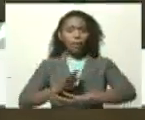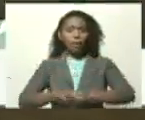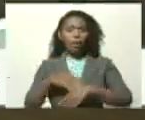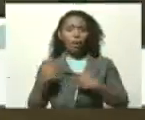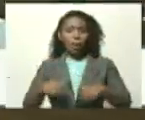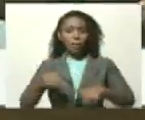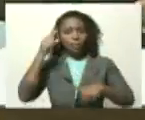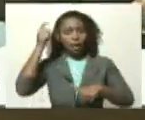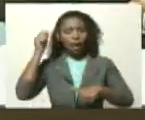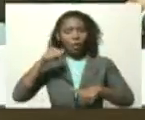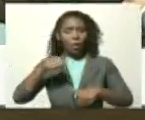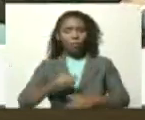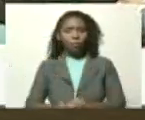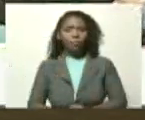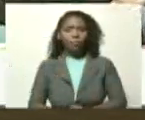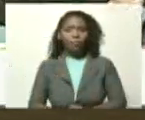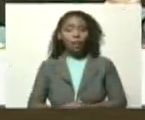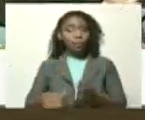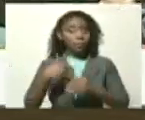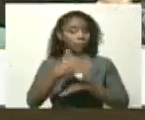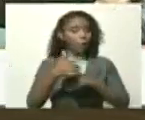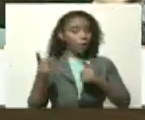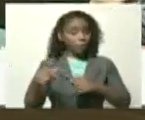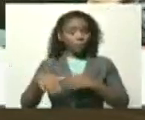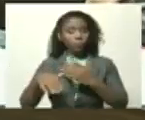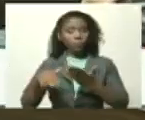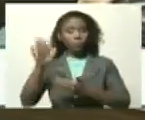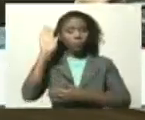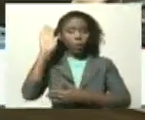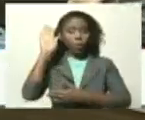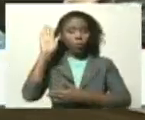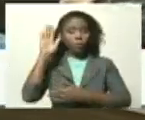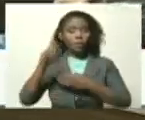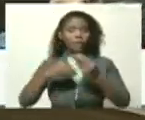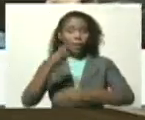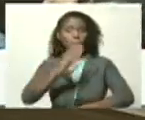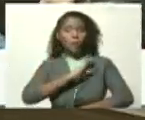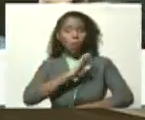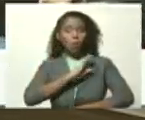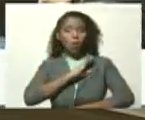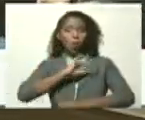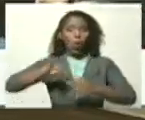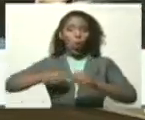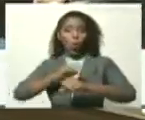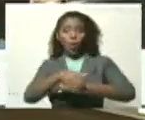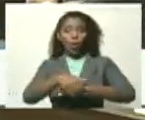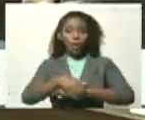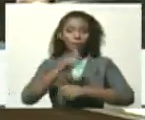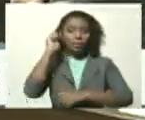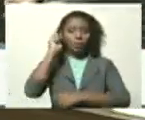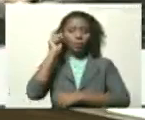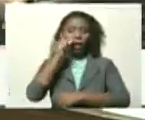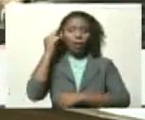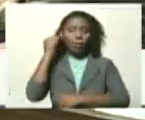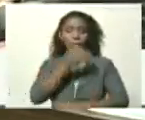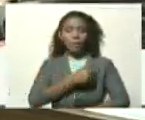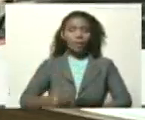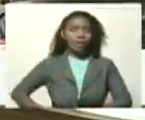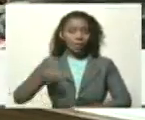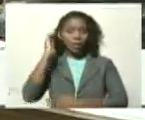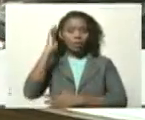el día de hoy. Luego de ser juramentado, será el propio Jorge Rodríguez, diputado presidente del